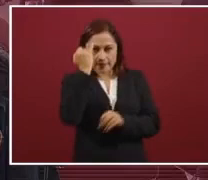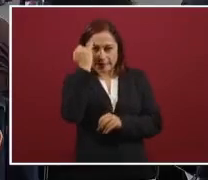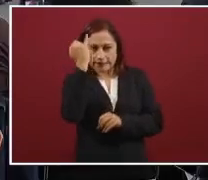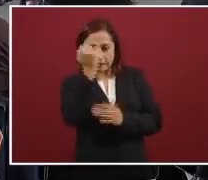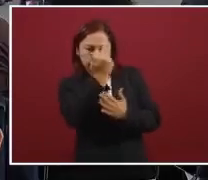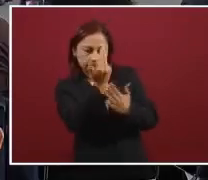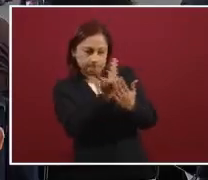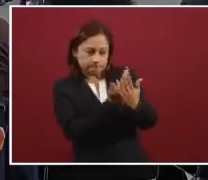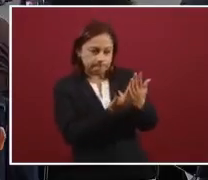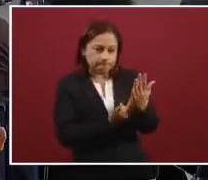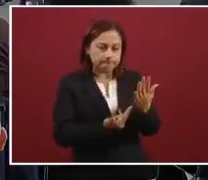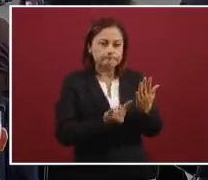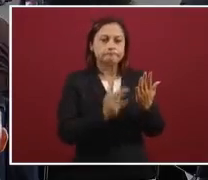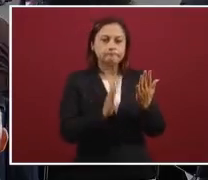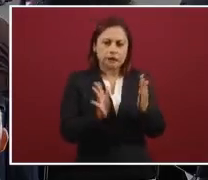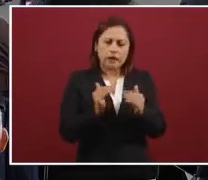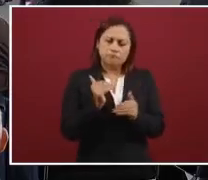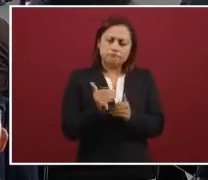vamos muy bien.